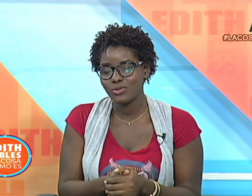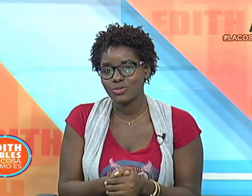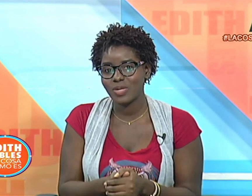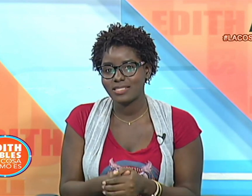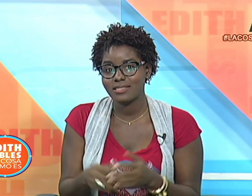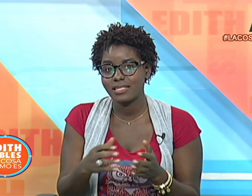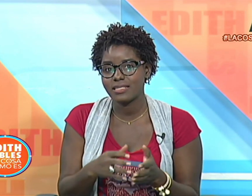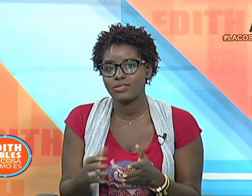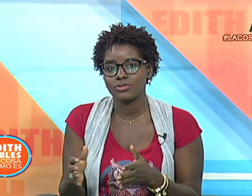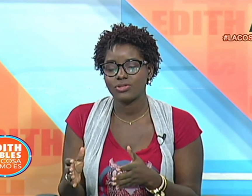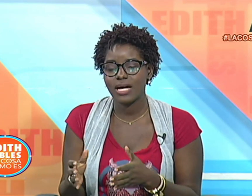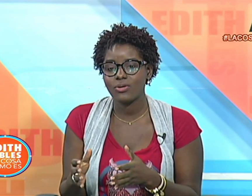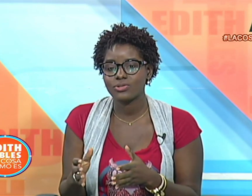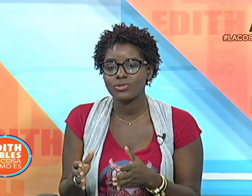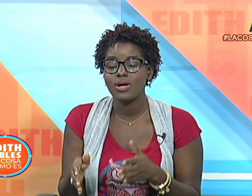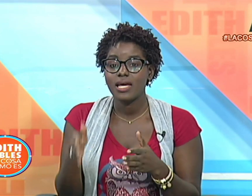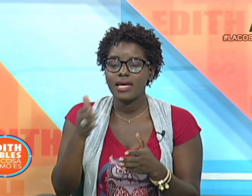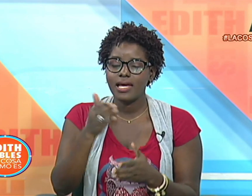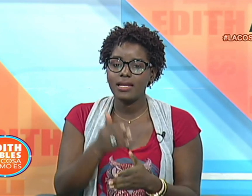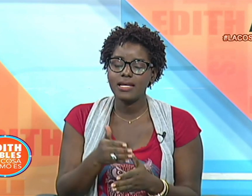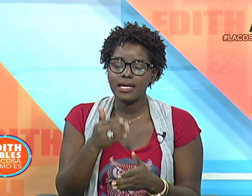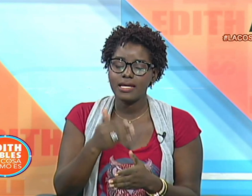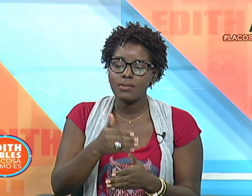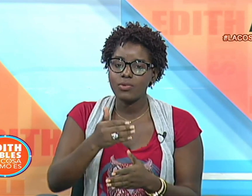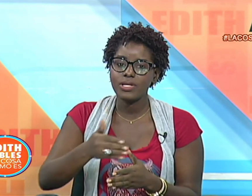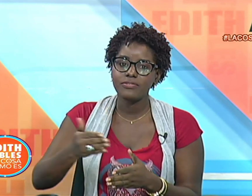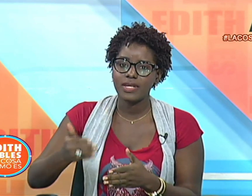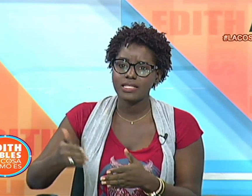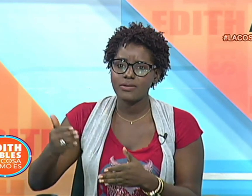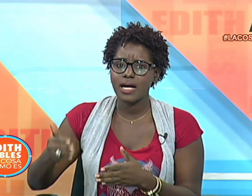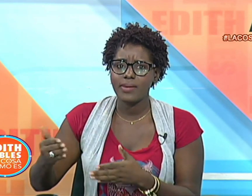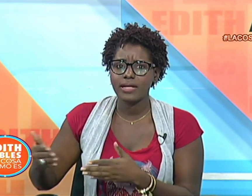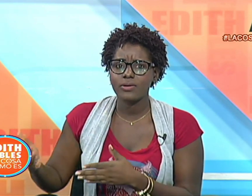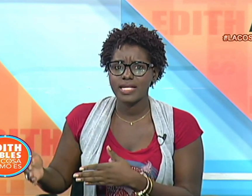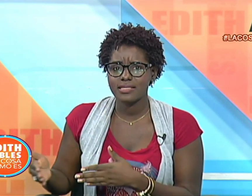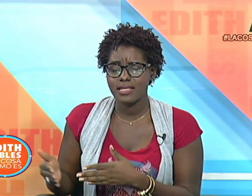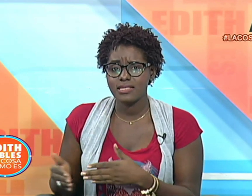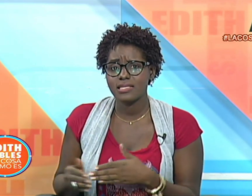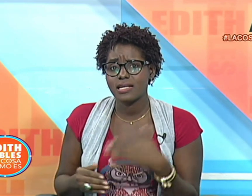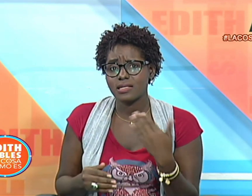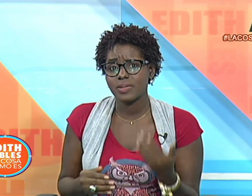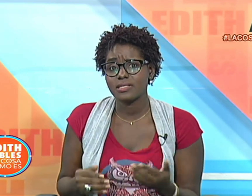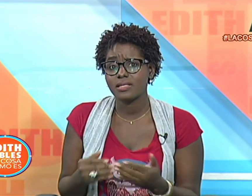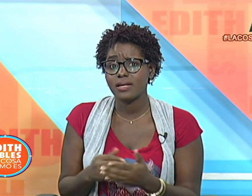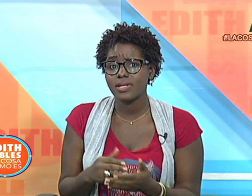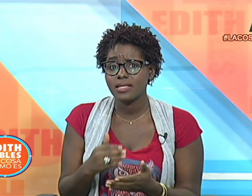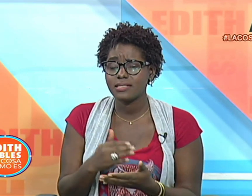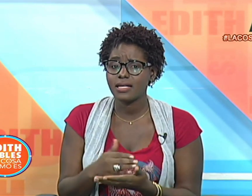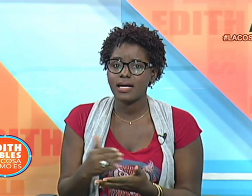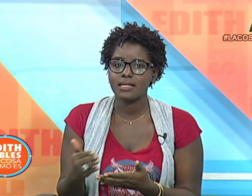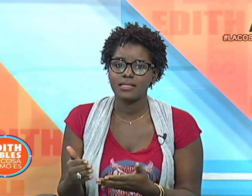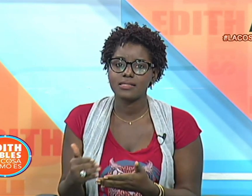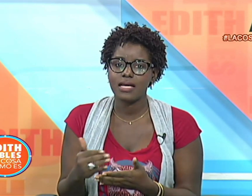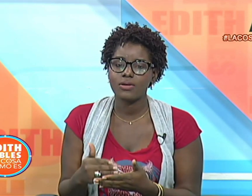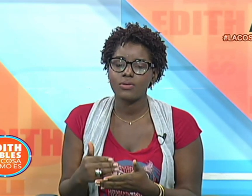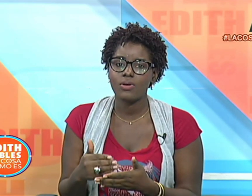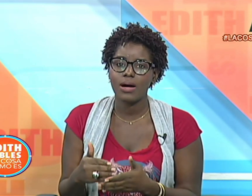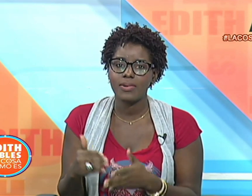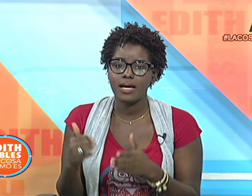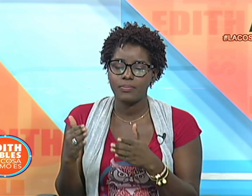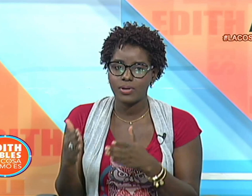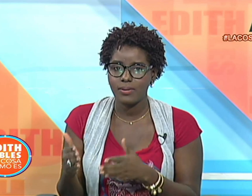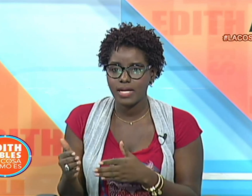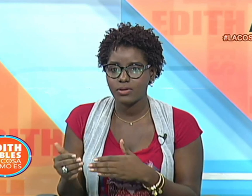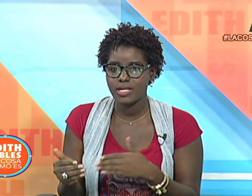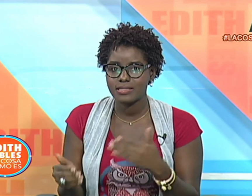unos meses el 18 de agosto él era muy enfático en hablar con estadísticas el presidente abinader se ha caracterizado con